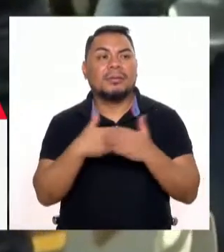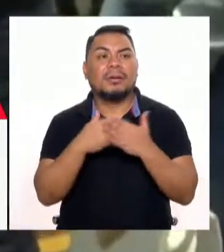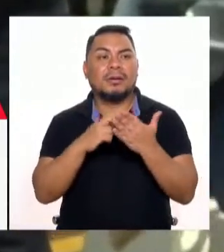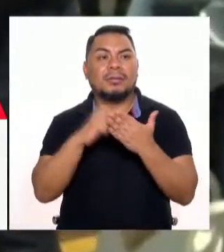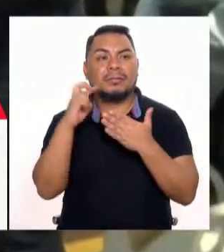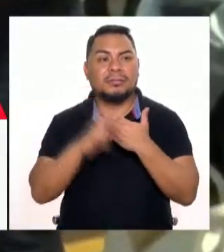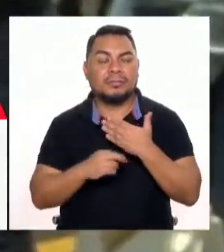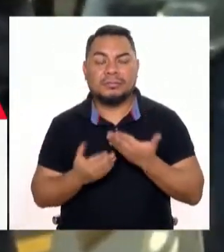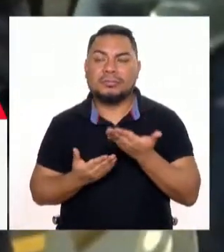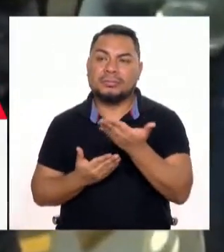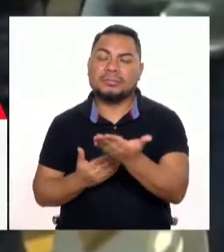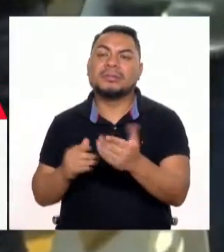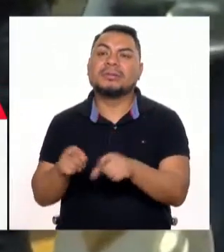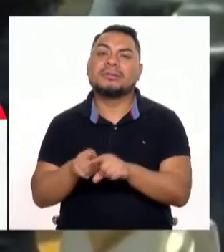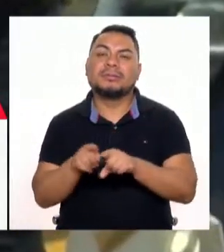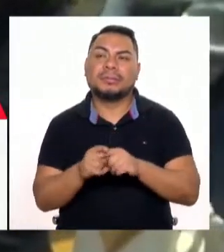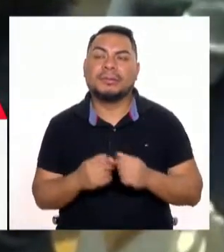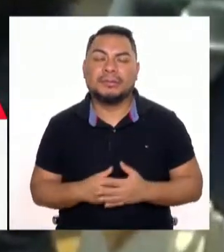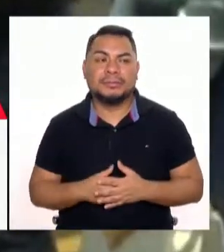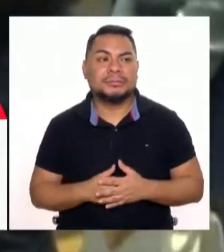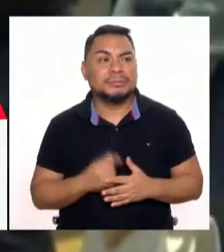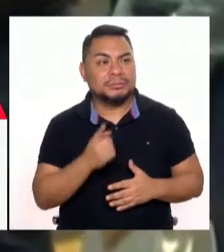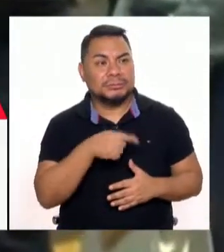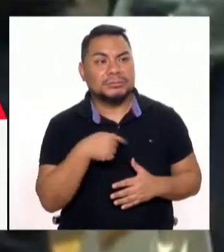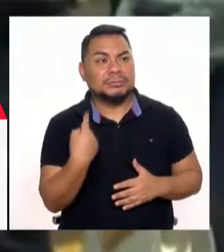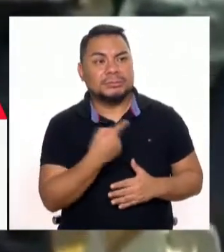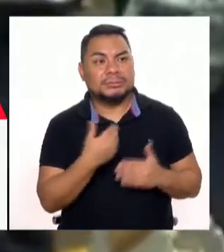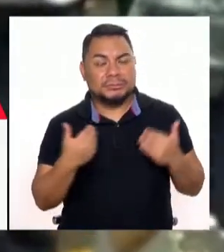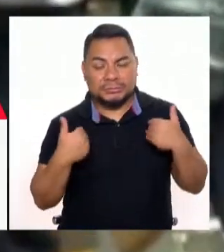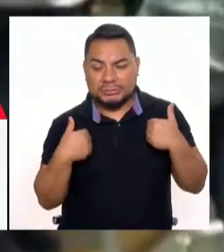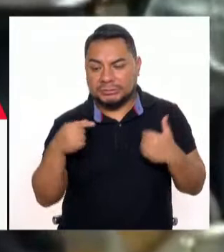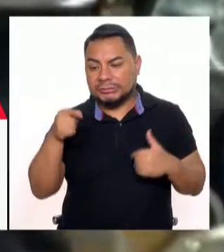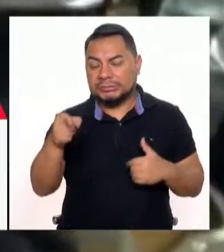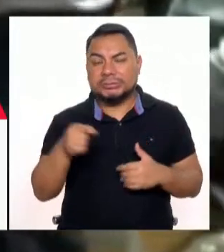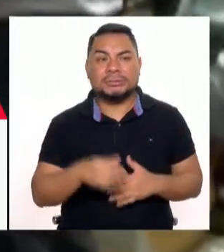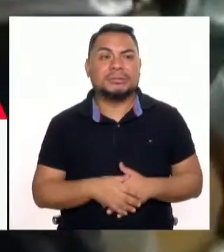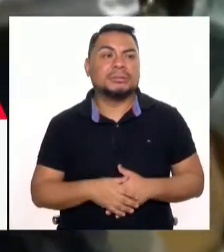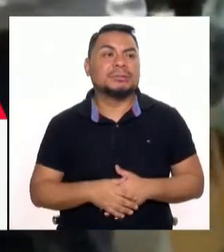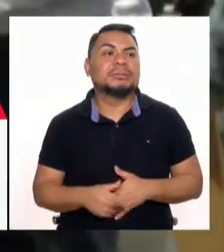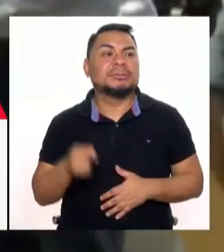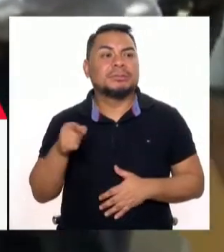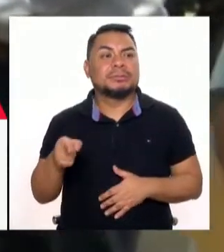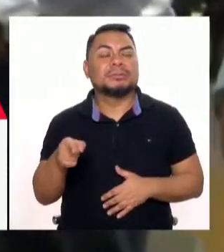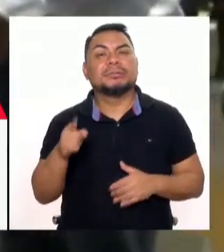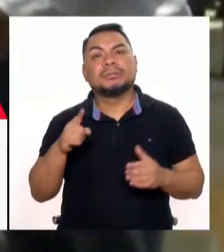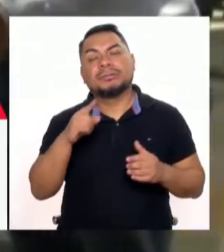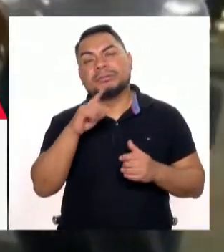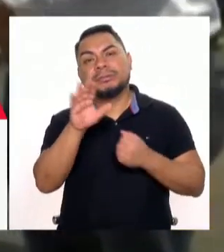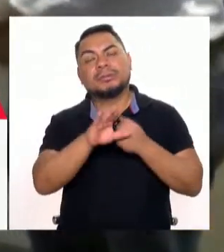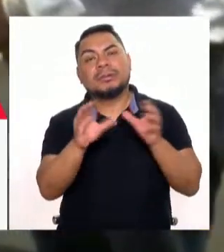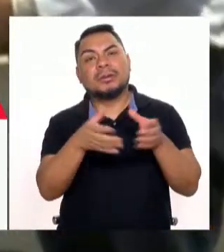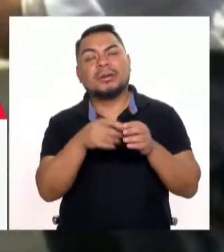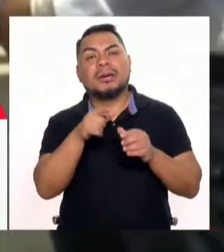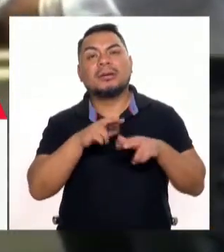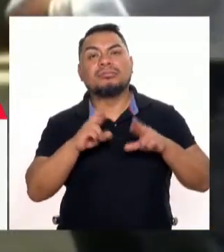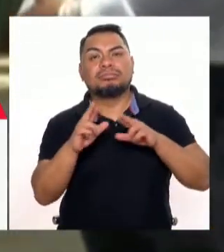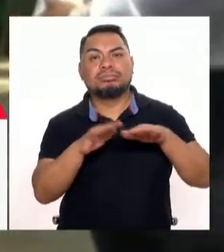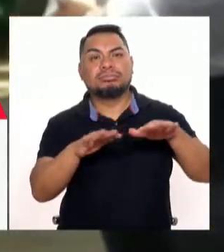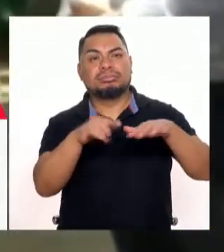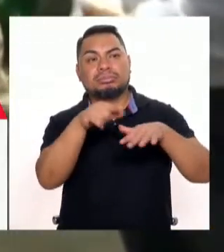los proyectos es más nosotros tenemos aquí la defensa ribereña señora presidenta